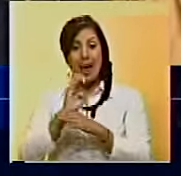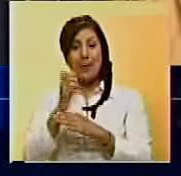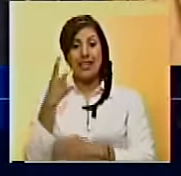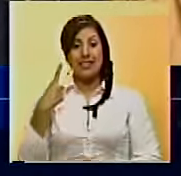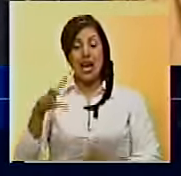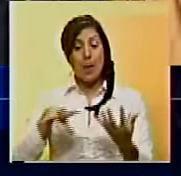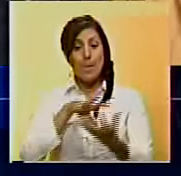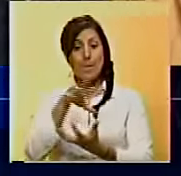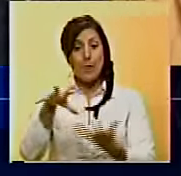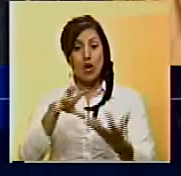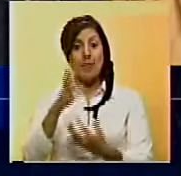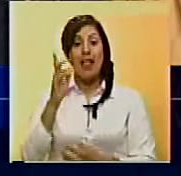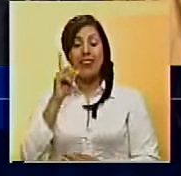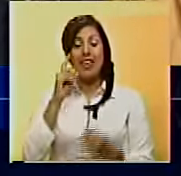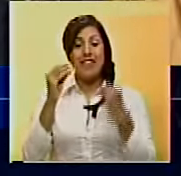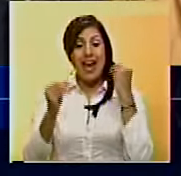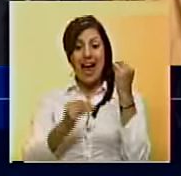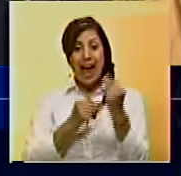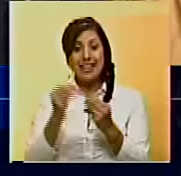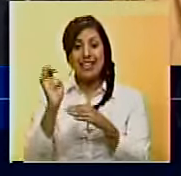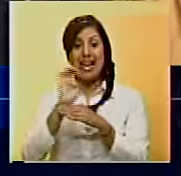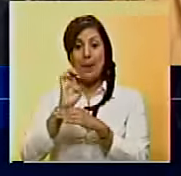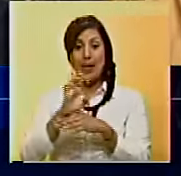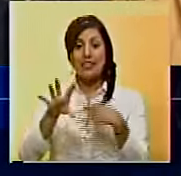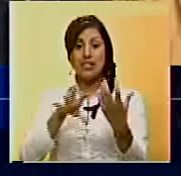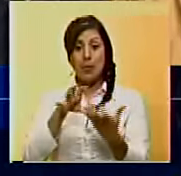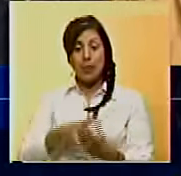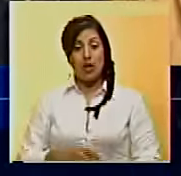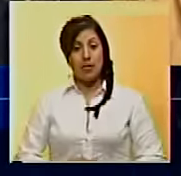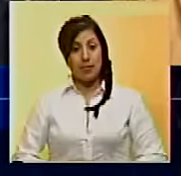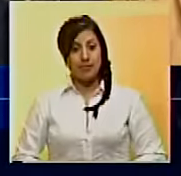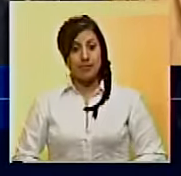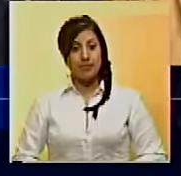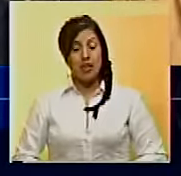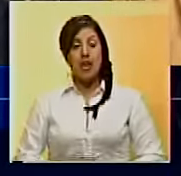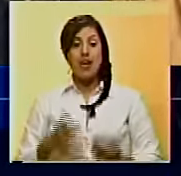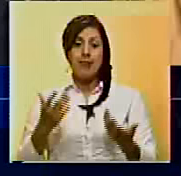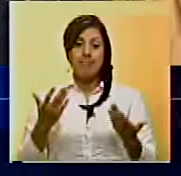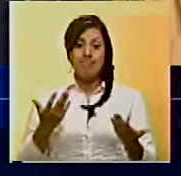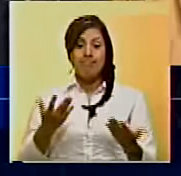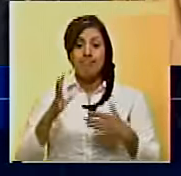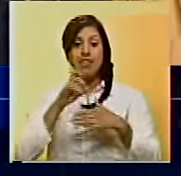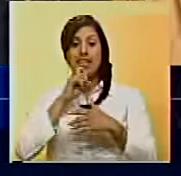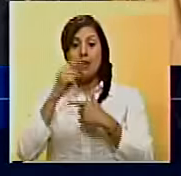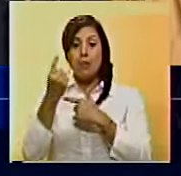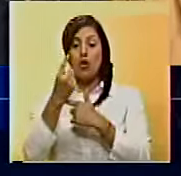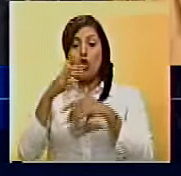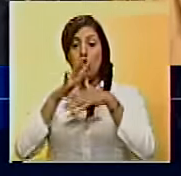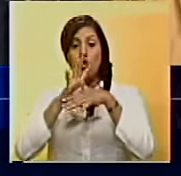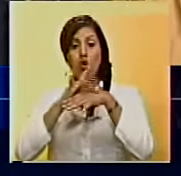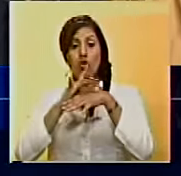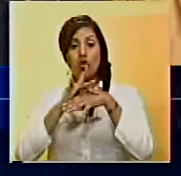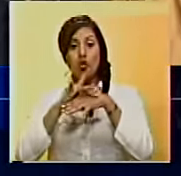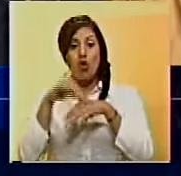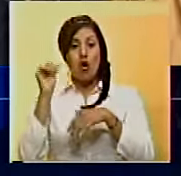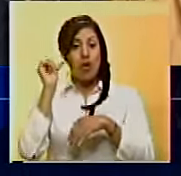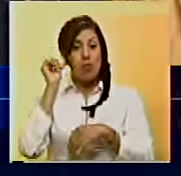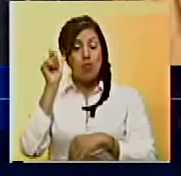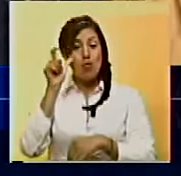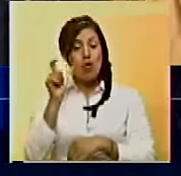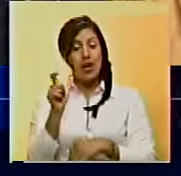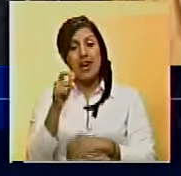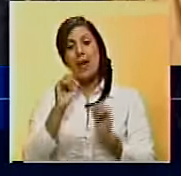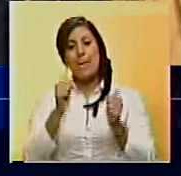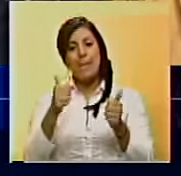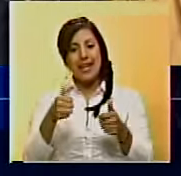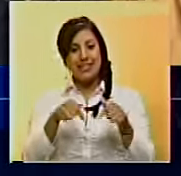emergencia, hay que crear mecanismos de emergencia. Le he dicho a la doctora Luisana Melo que al salir de aquí inicie